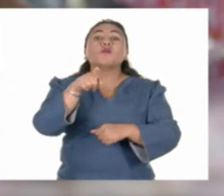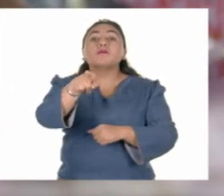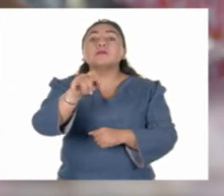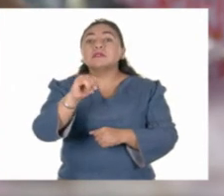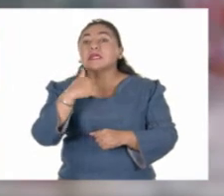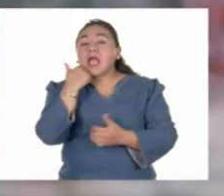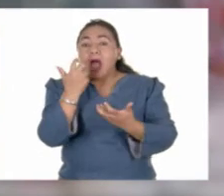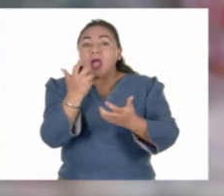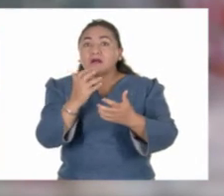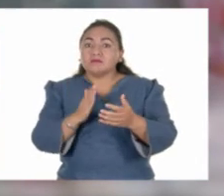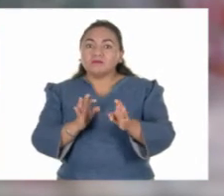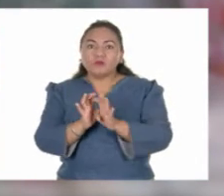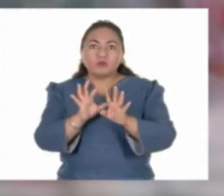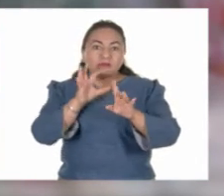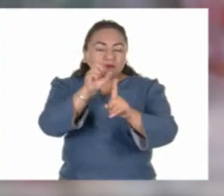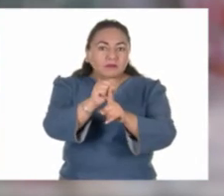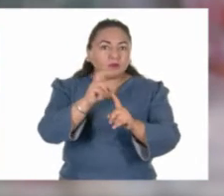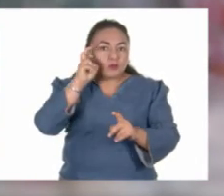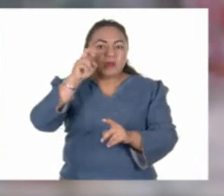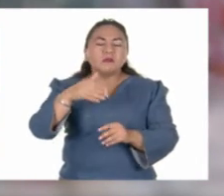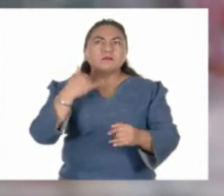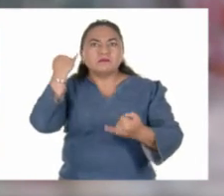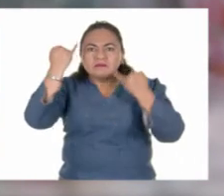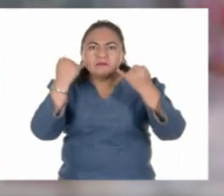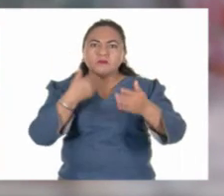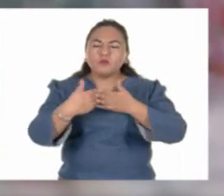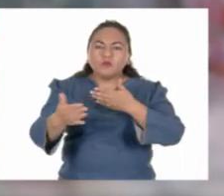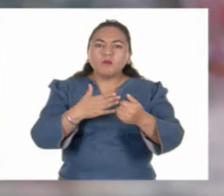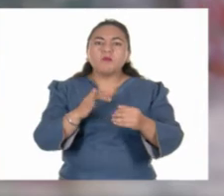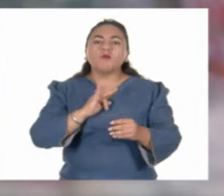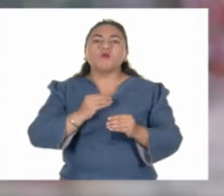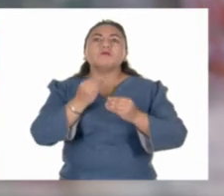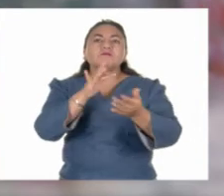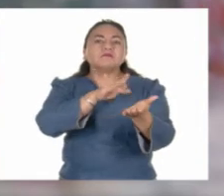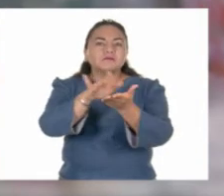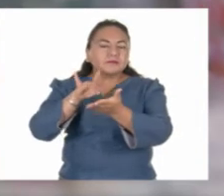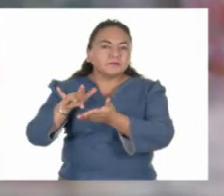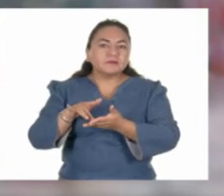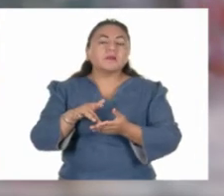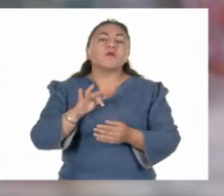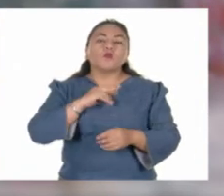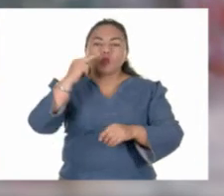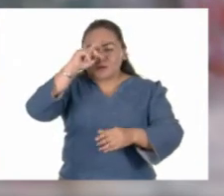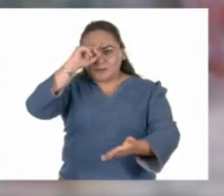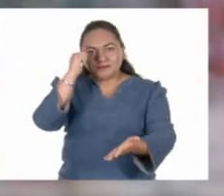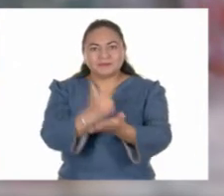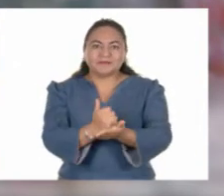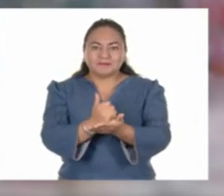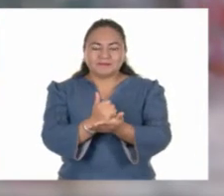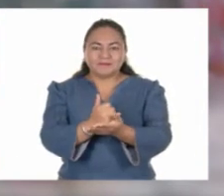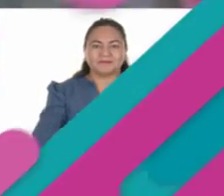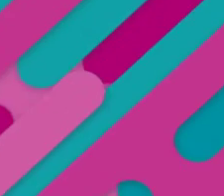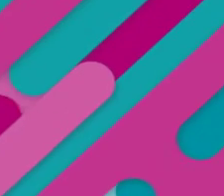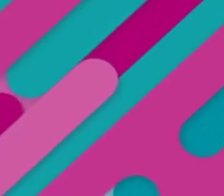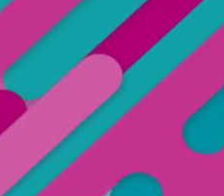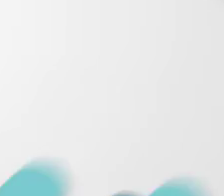tus sueños, innovar y crear esperanzas y, sobre todo, dejar tu nombre marcado en la historia.